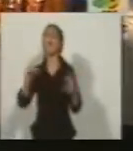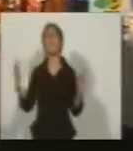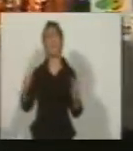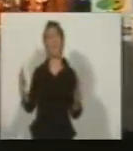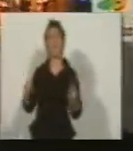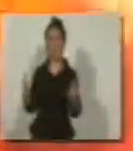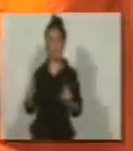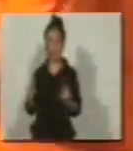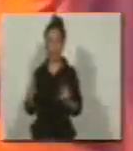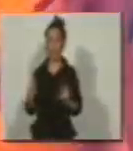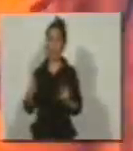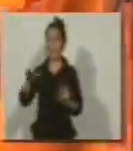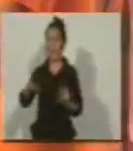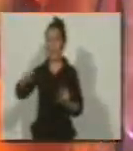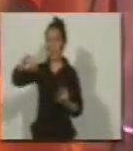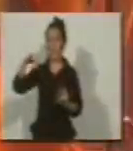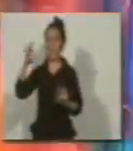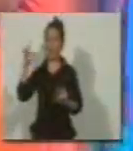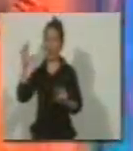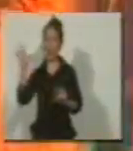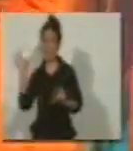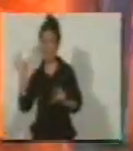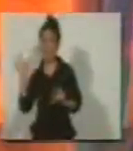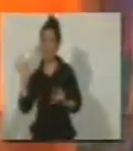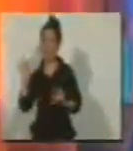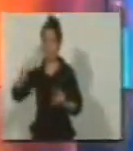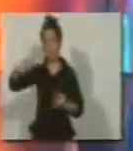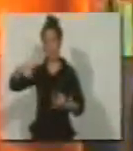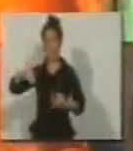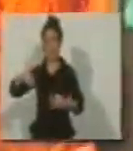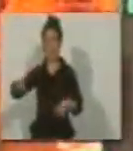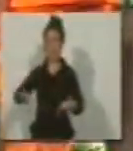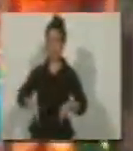tenemos. El pequeño Nicolás presidiendo,